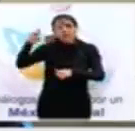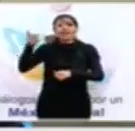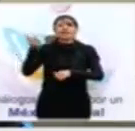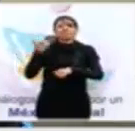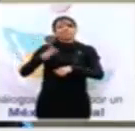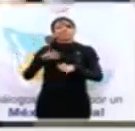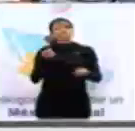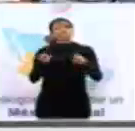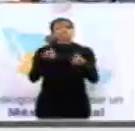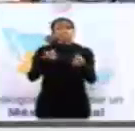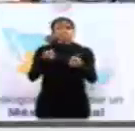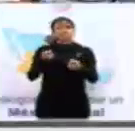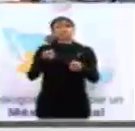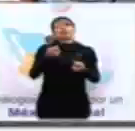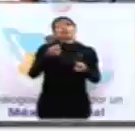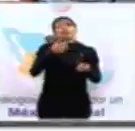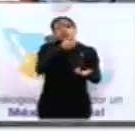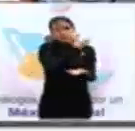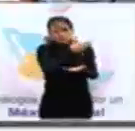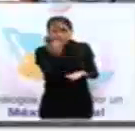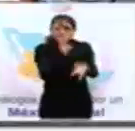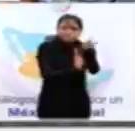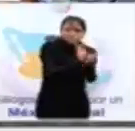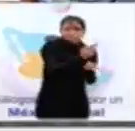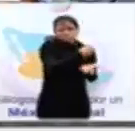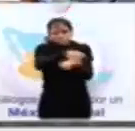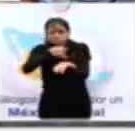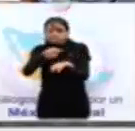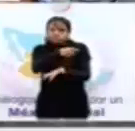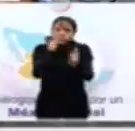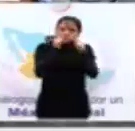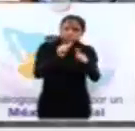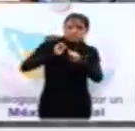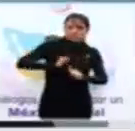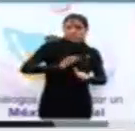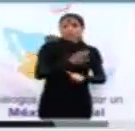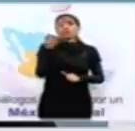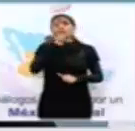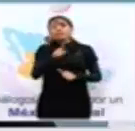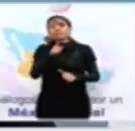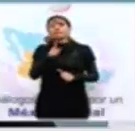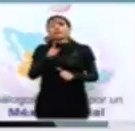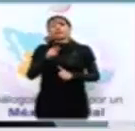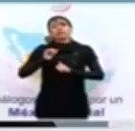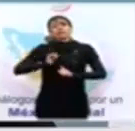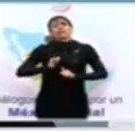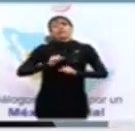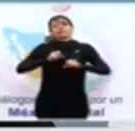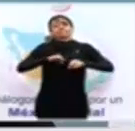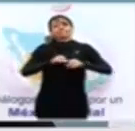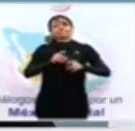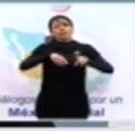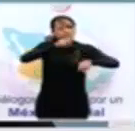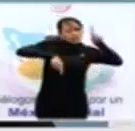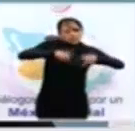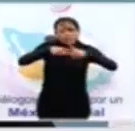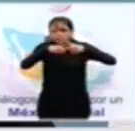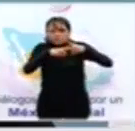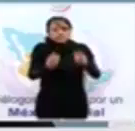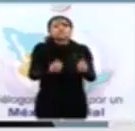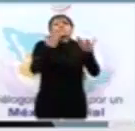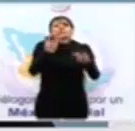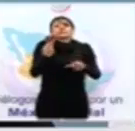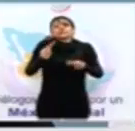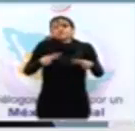en Colombia, tales como viceministro de Agricultura, secretario general del Ministerio de Medio Ambiente, director técnico del Departamento de Estadística